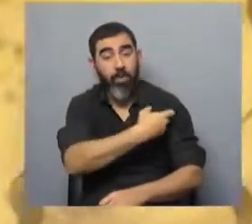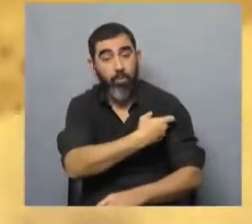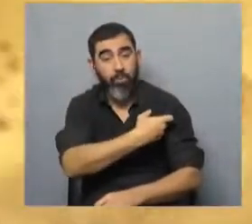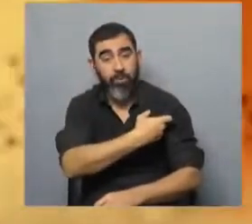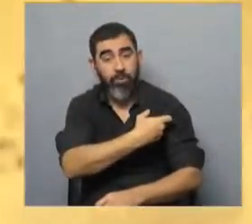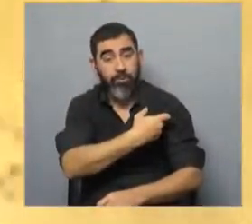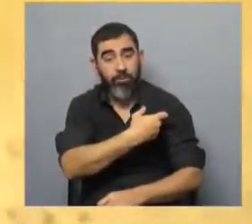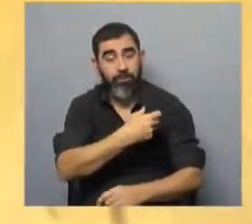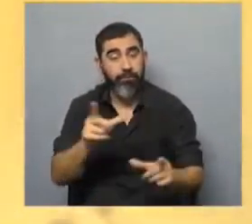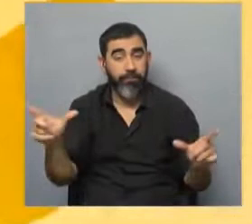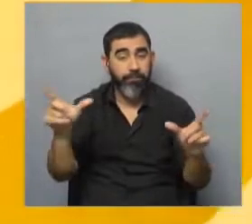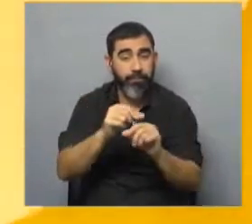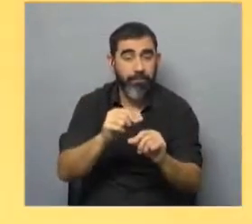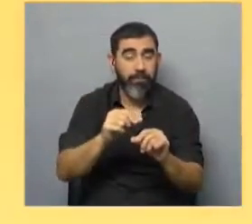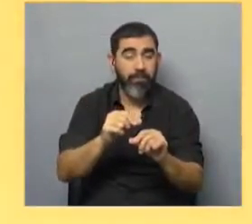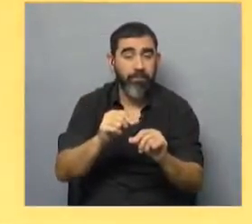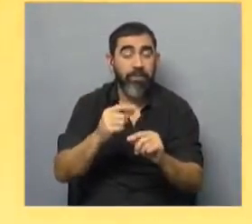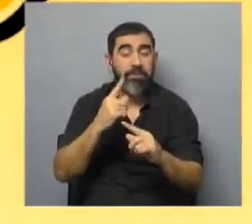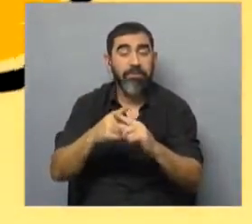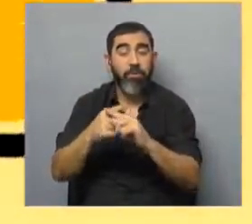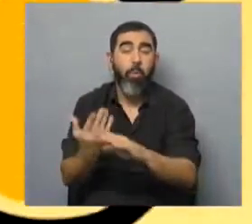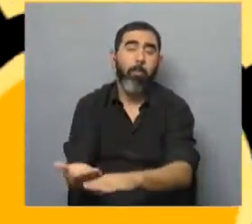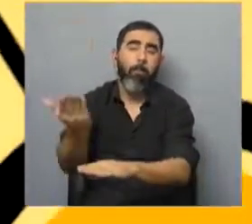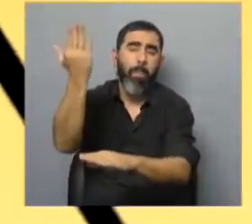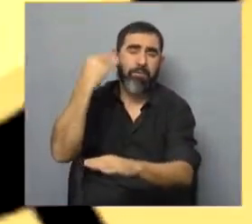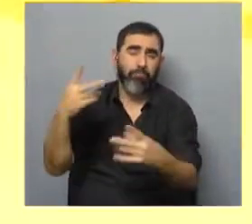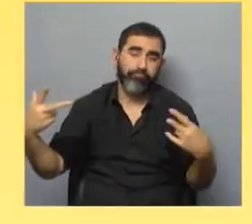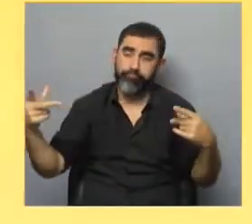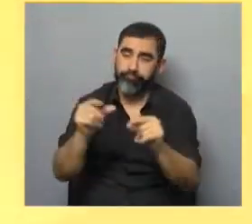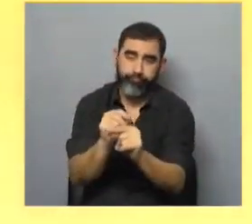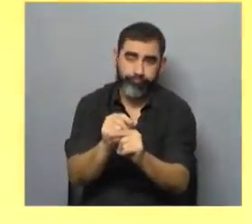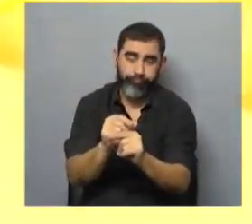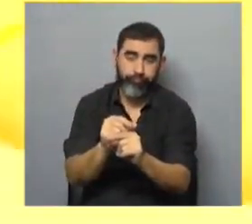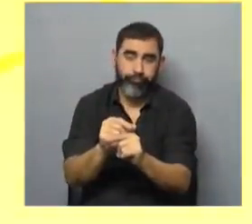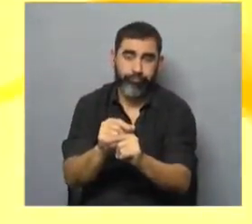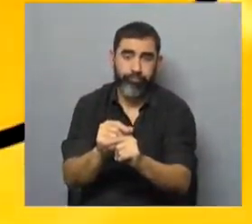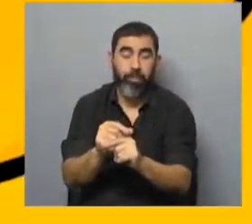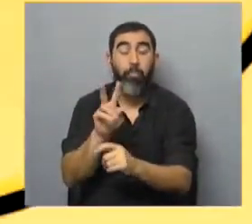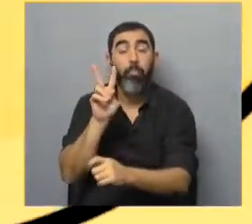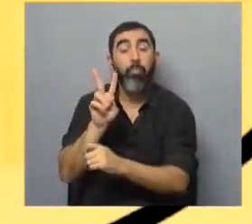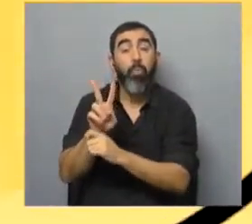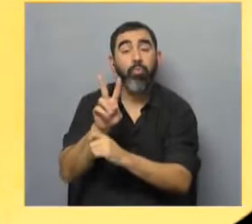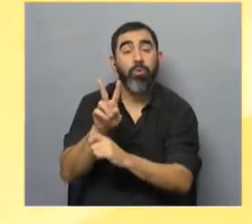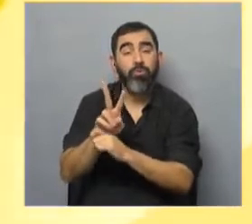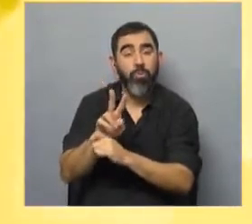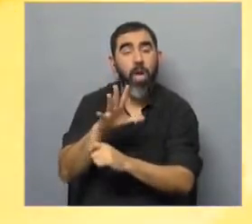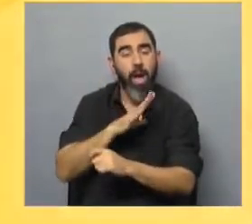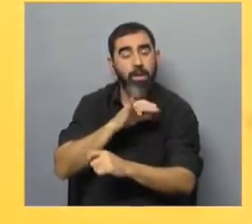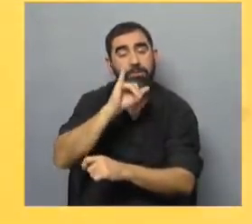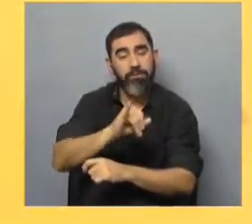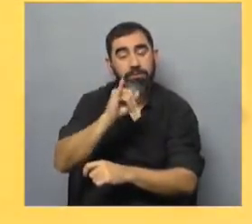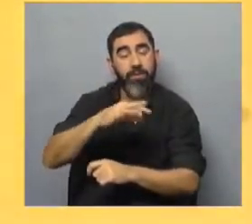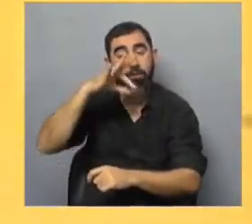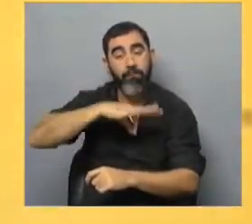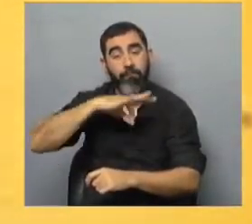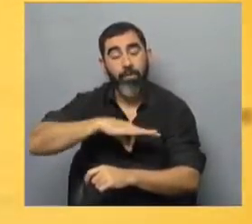se cerró, salvo excepciones, en el siglo pasado a nivel masivo. Y protección daba cruzada entre el virus